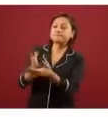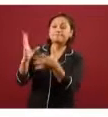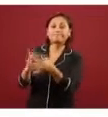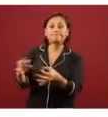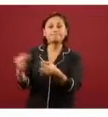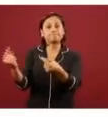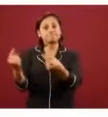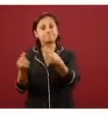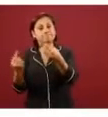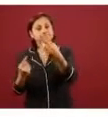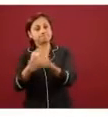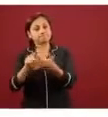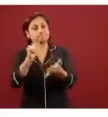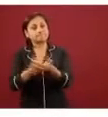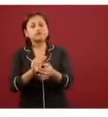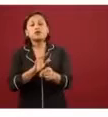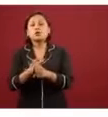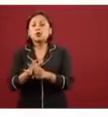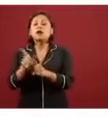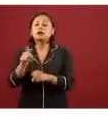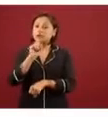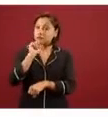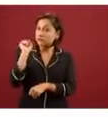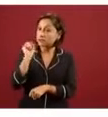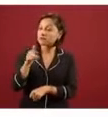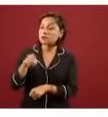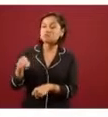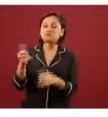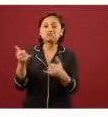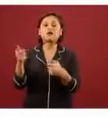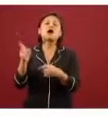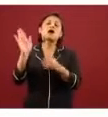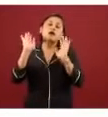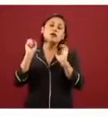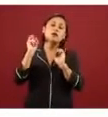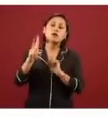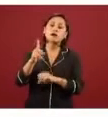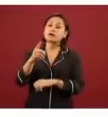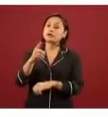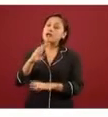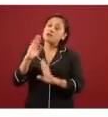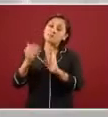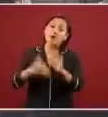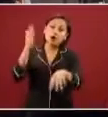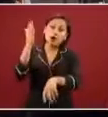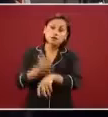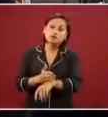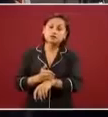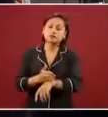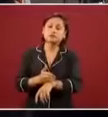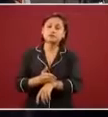generación de sanciones ejemplares y en su caso la integración de expedientes por parte de la Procuraduría